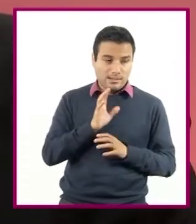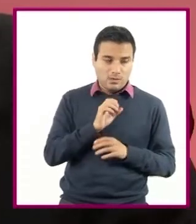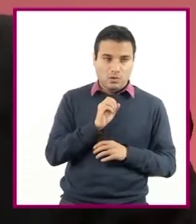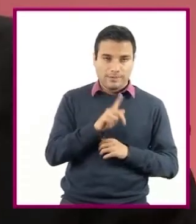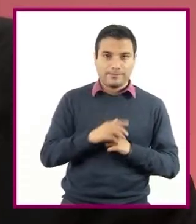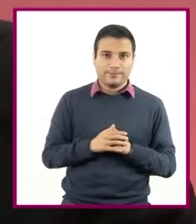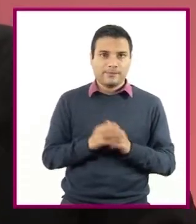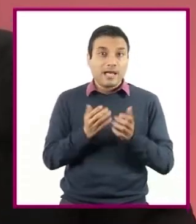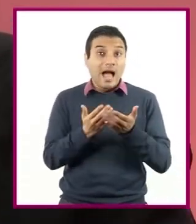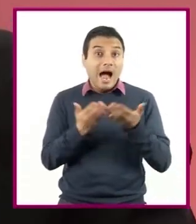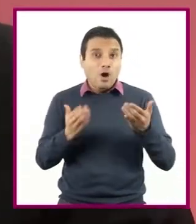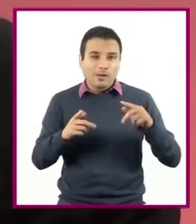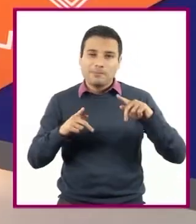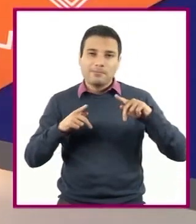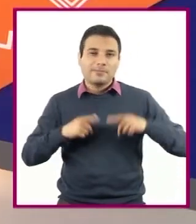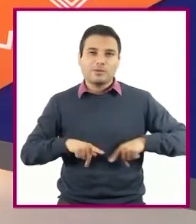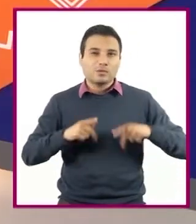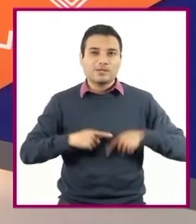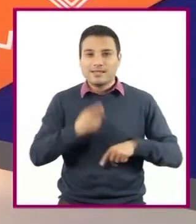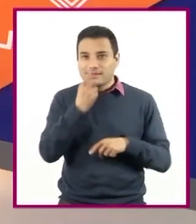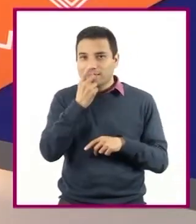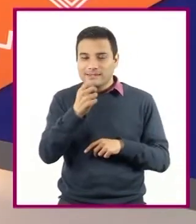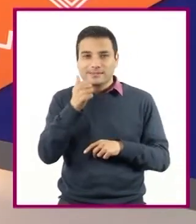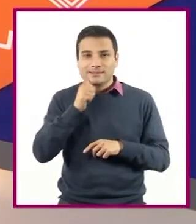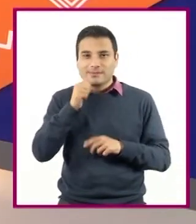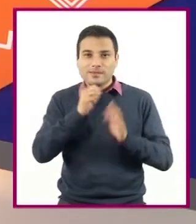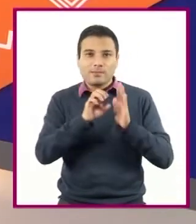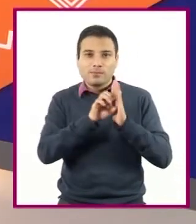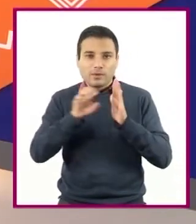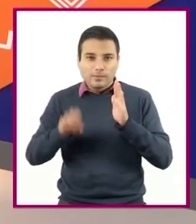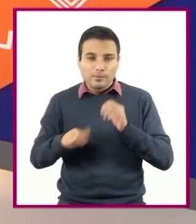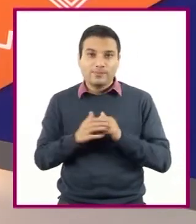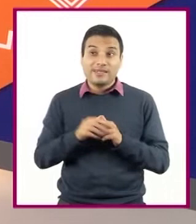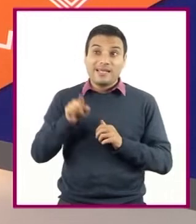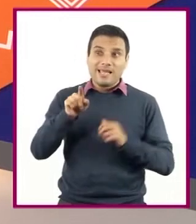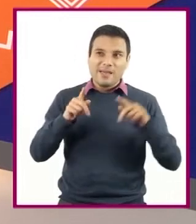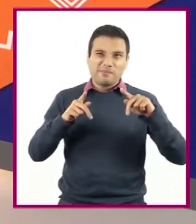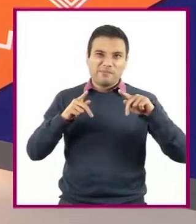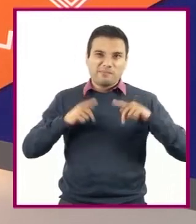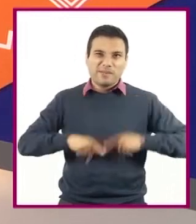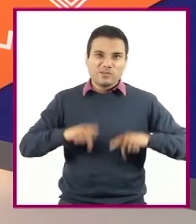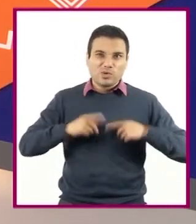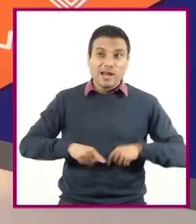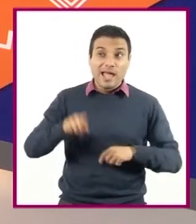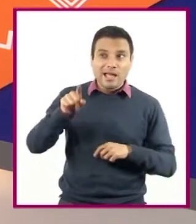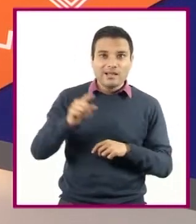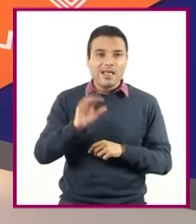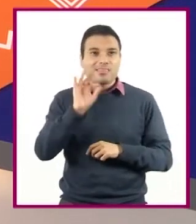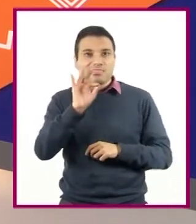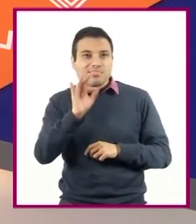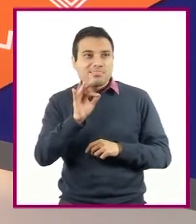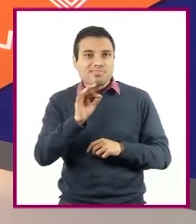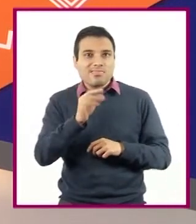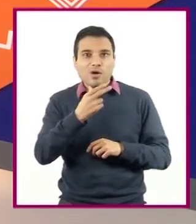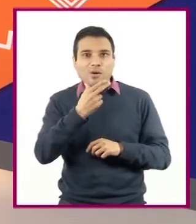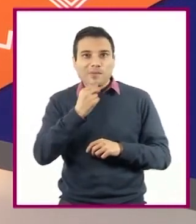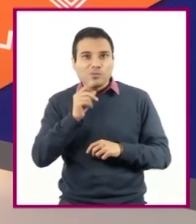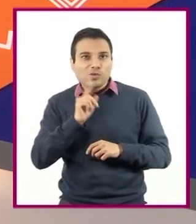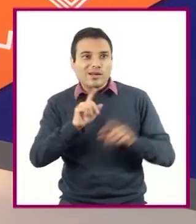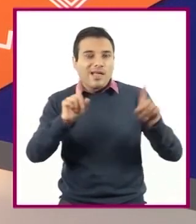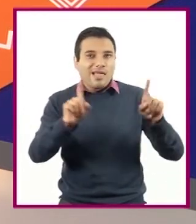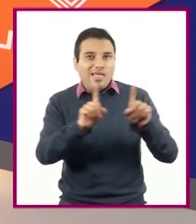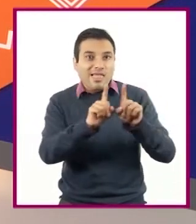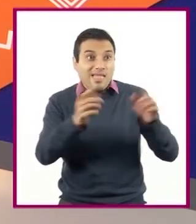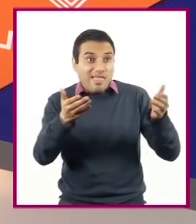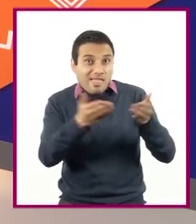el término Celestina o Celestino para referirnos a una persona que ayuda de algún modo a lograr un